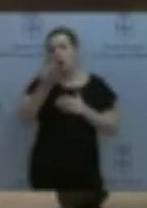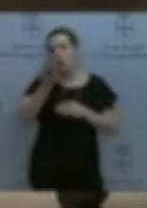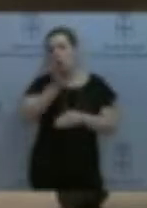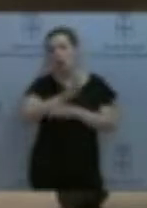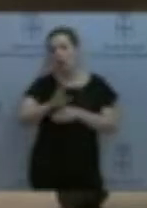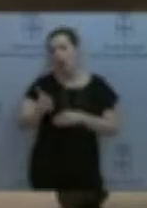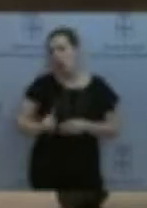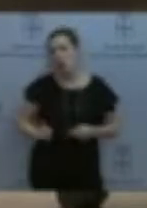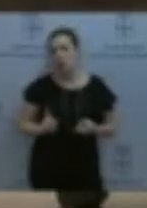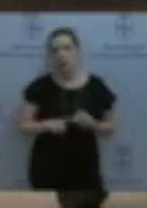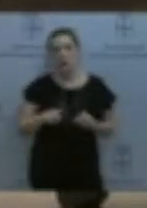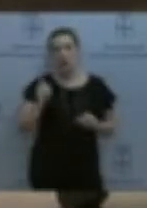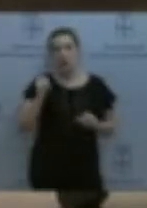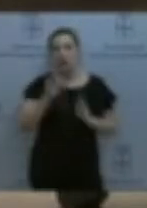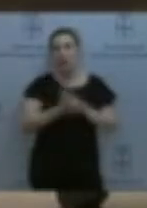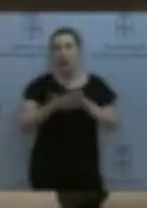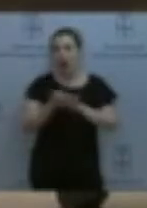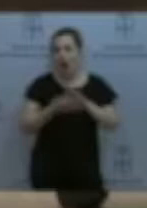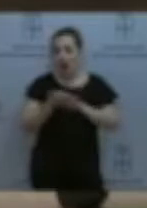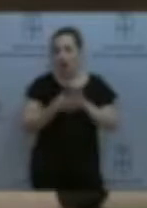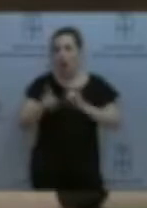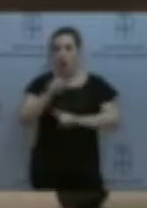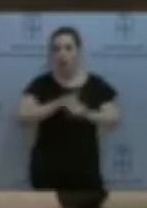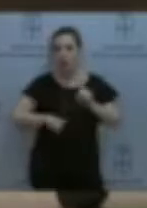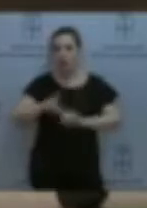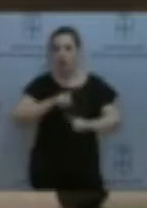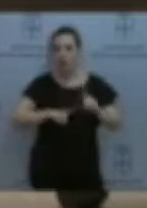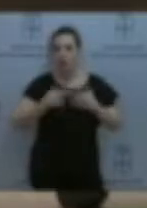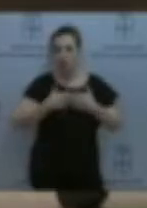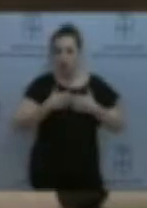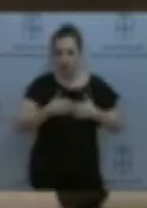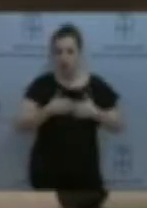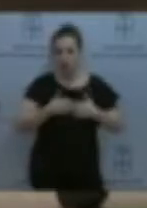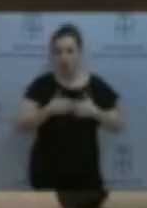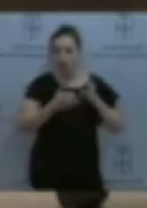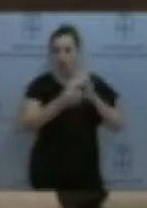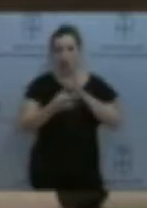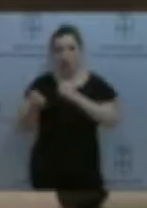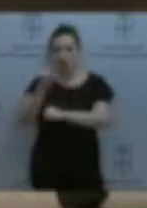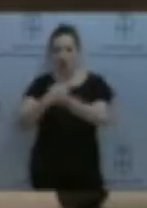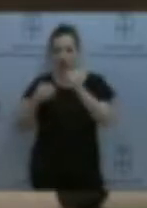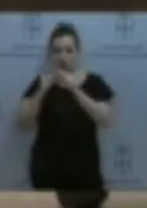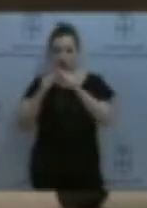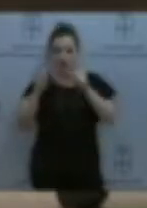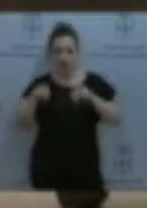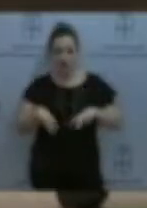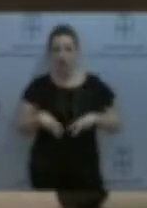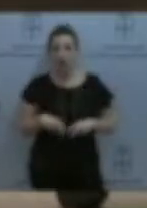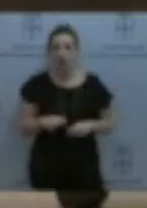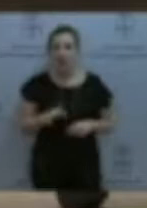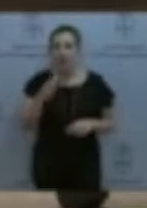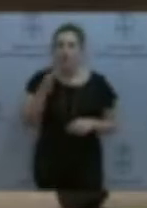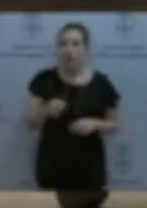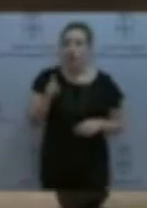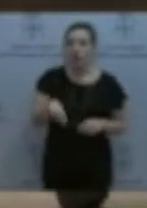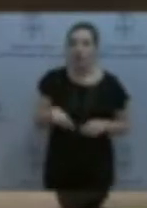los problemas que tenemos a nivel industrial sin que se relacionen con la economía doméstica. Y seguramente tiene mucho que ver el que no se vean